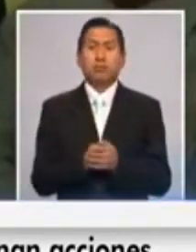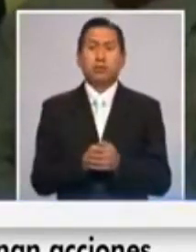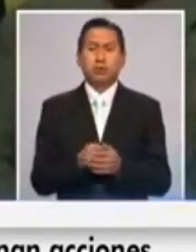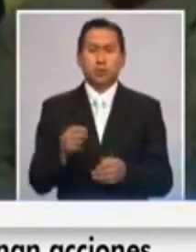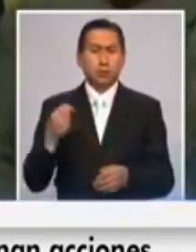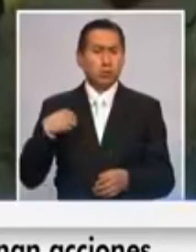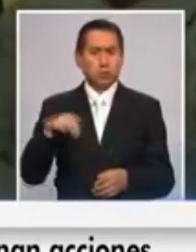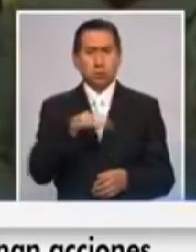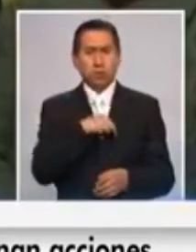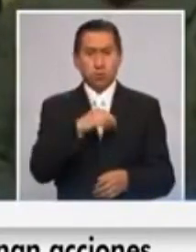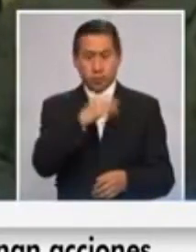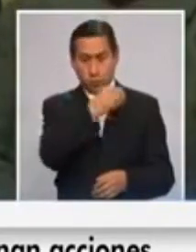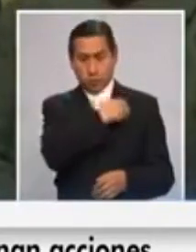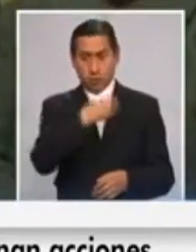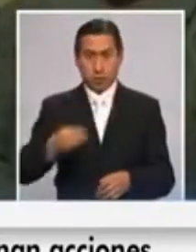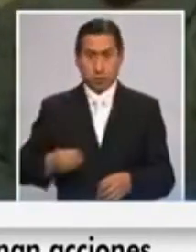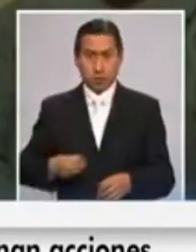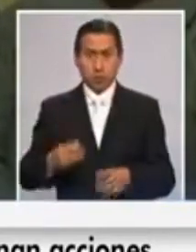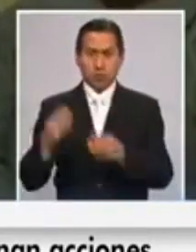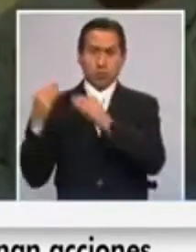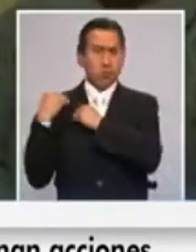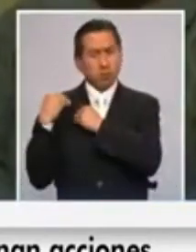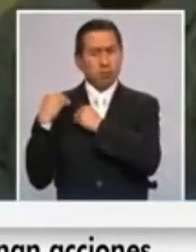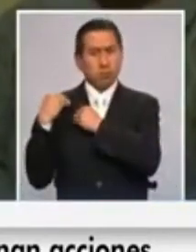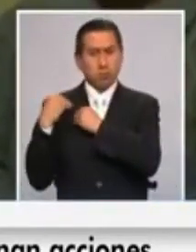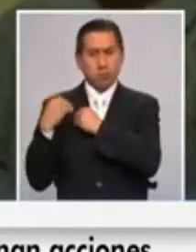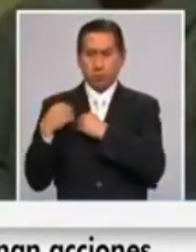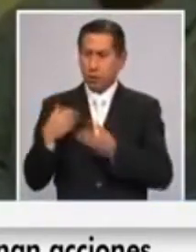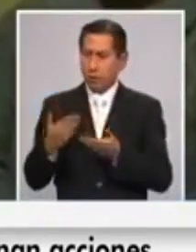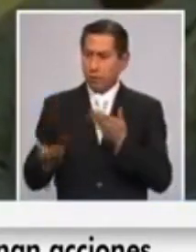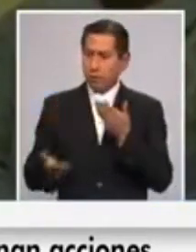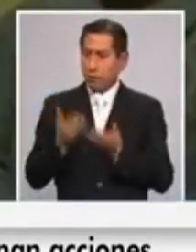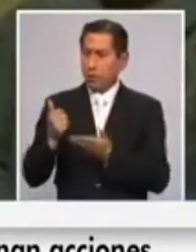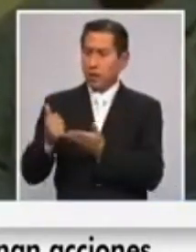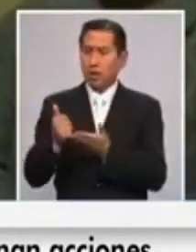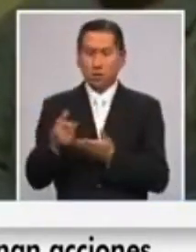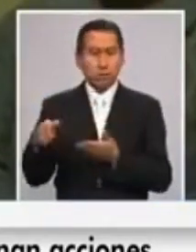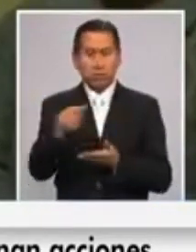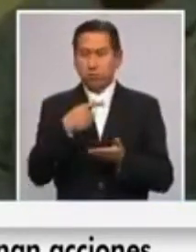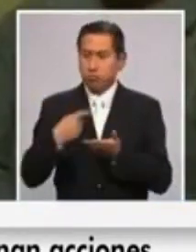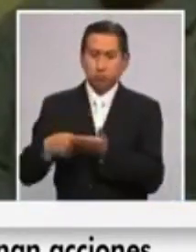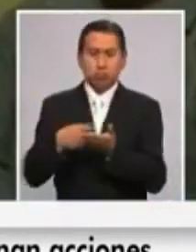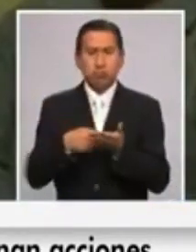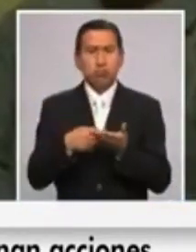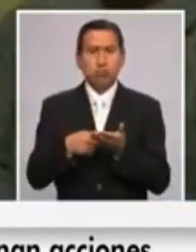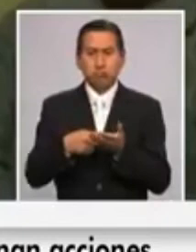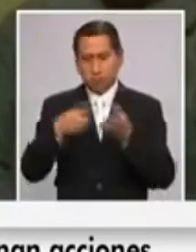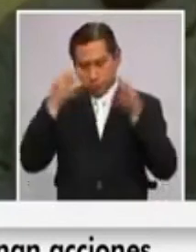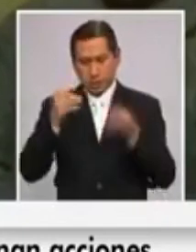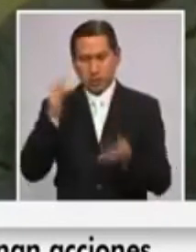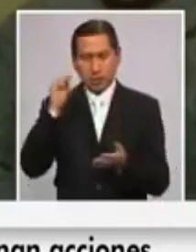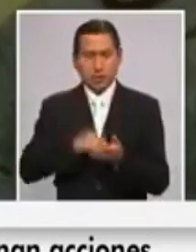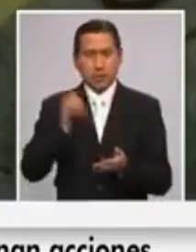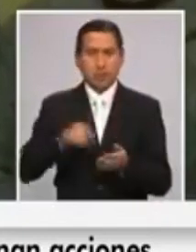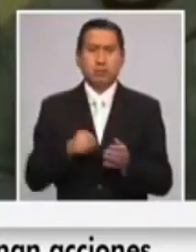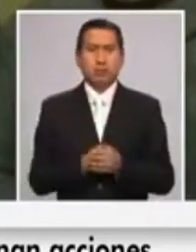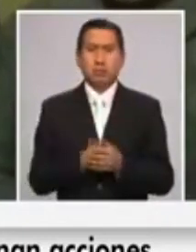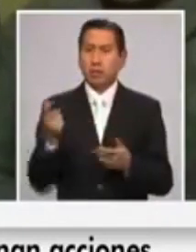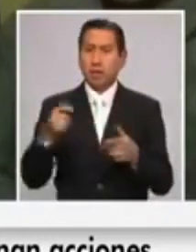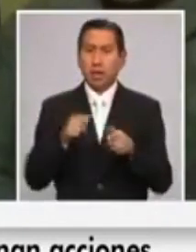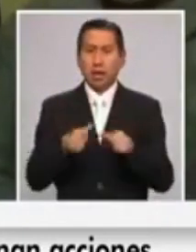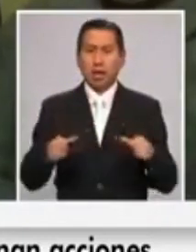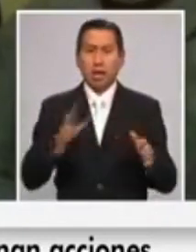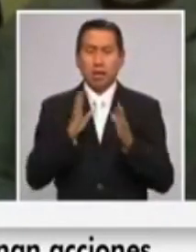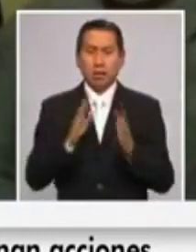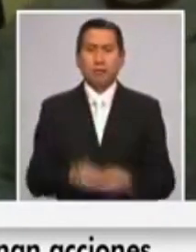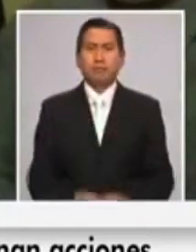como gobernación ha sido facilitar esta conversación para que se tome de una vez esta medida. Gilatanaca,